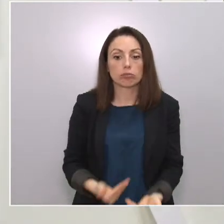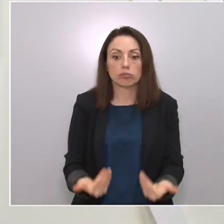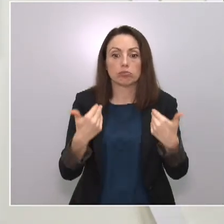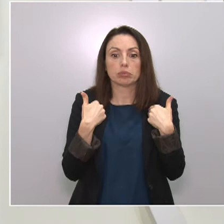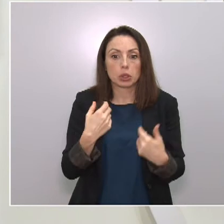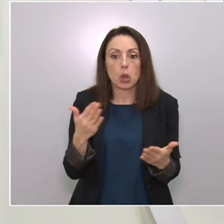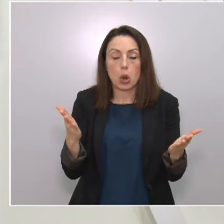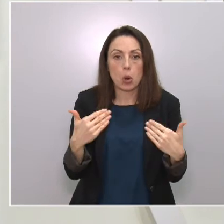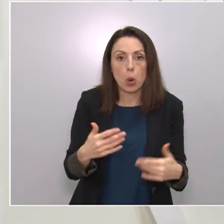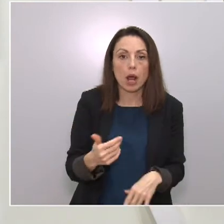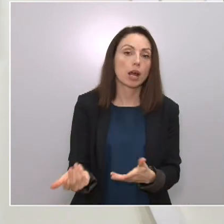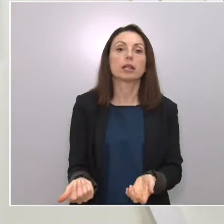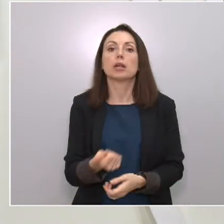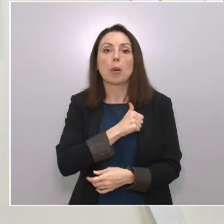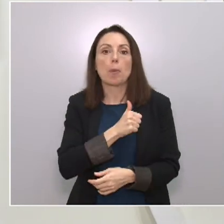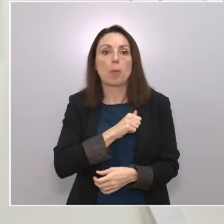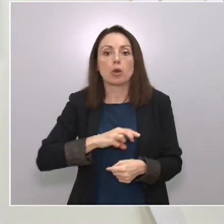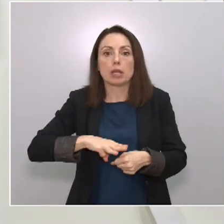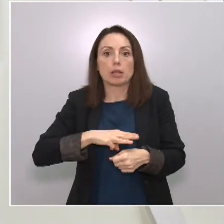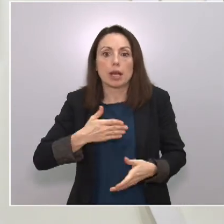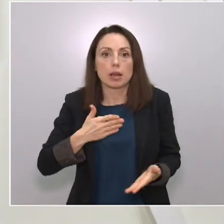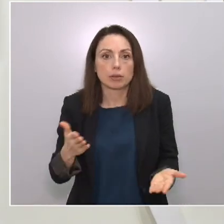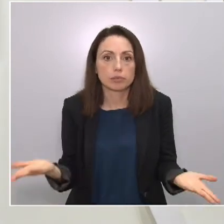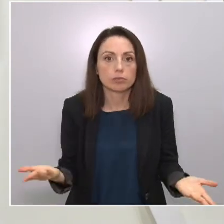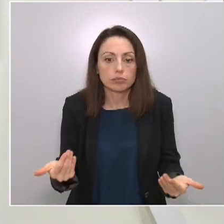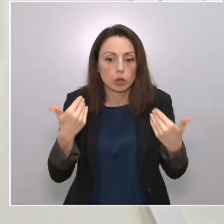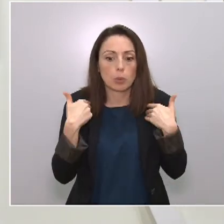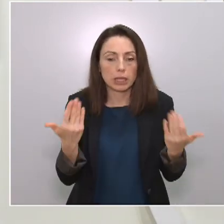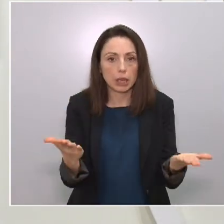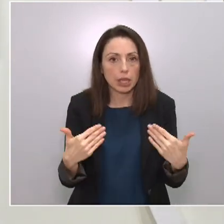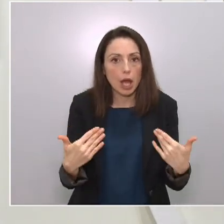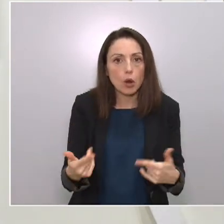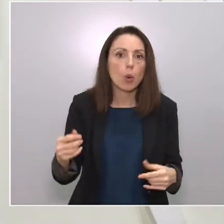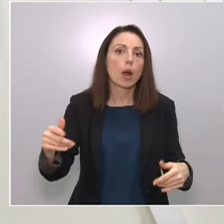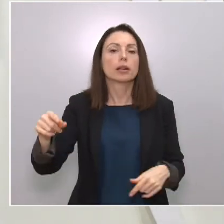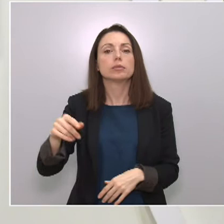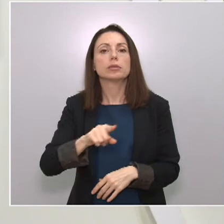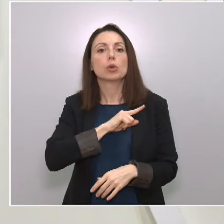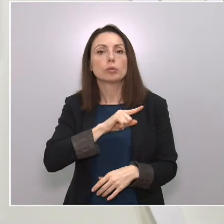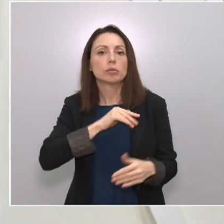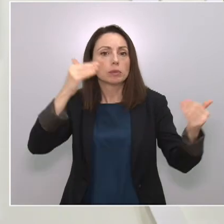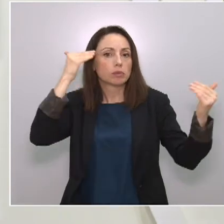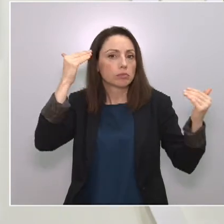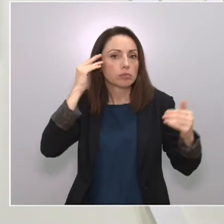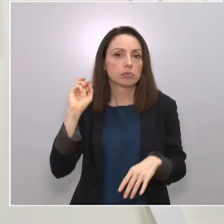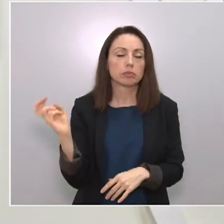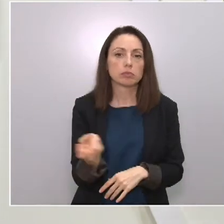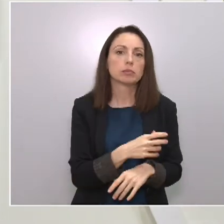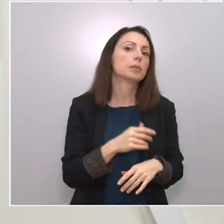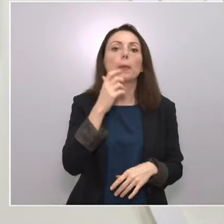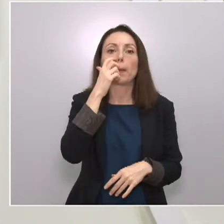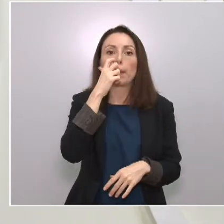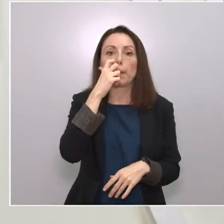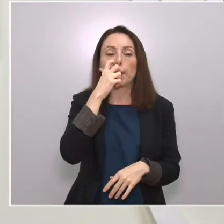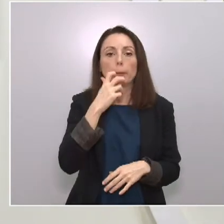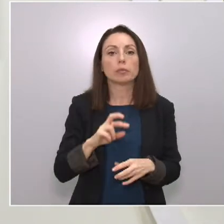siquiera tenemos policía autonómica, como bien indicabas. Por lo tanto, no tenemos competencia ni en Guardia Civil, ni en Policía Nacional, ni nuestra Policía Autonómica, y no